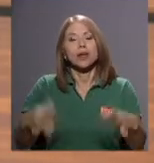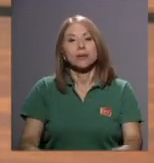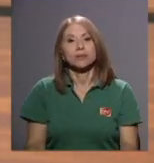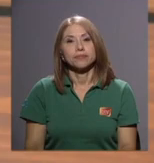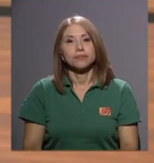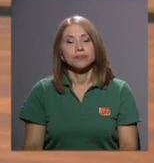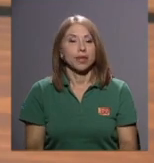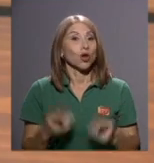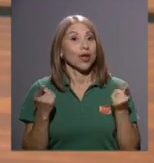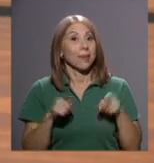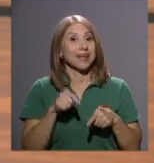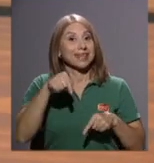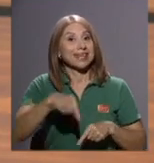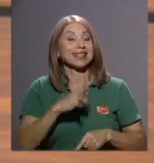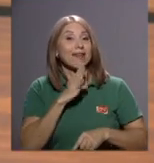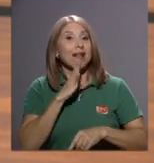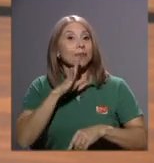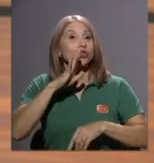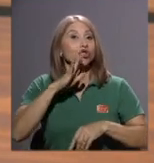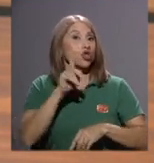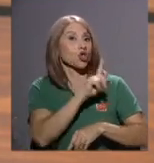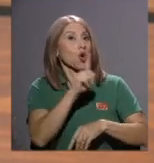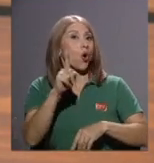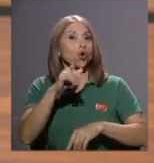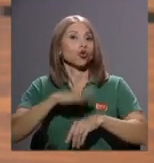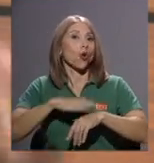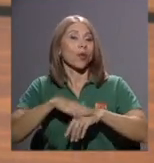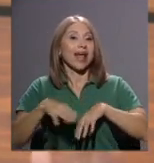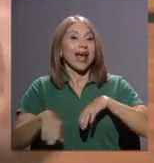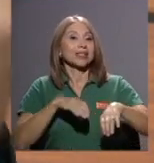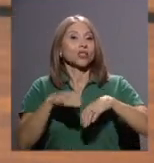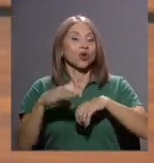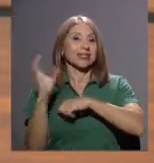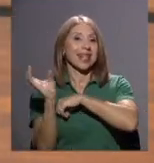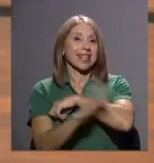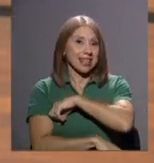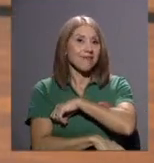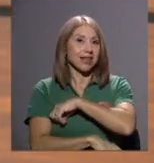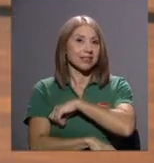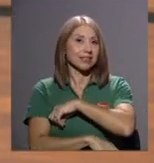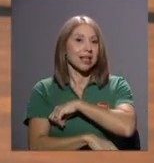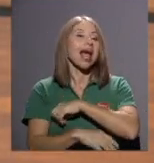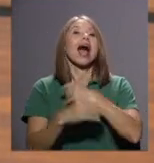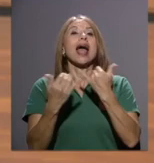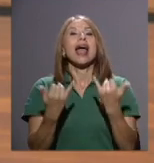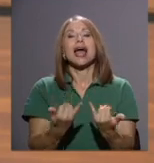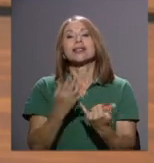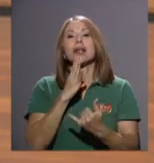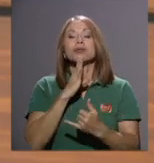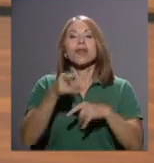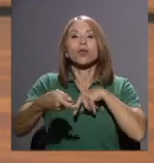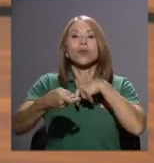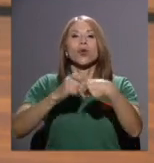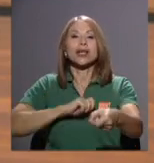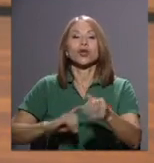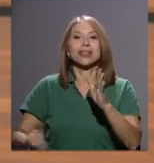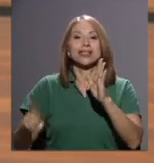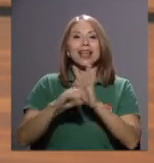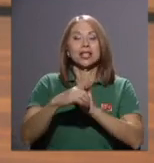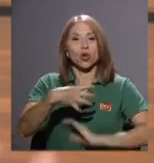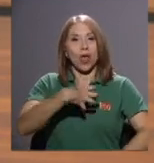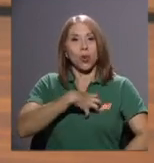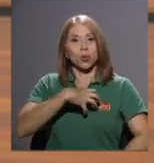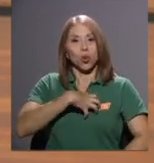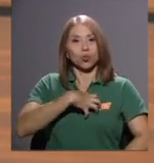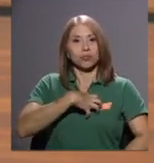podríamos estar hablando ya no de acciones delictivas, sino de una violación sobre los derechos de autor que tienen las personas, sobre todas sus